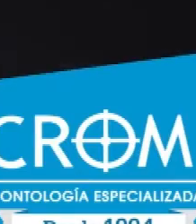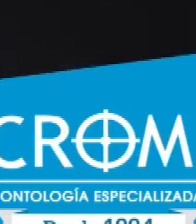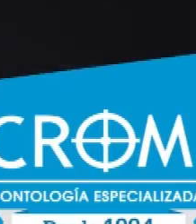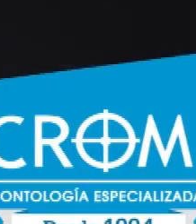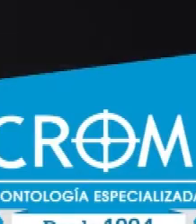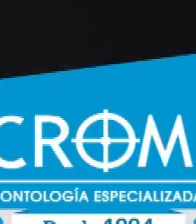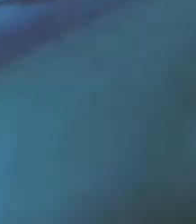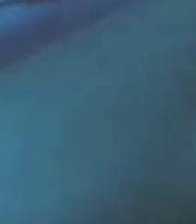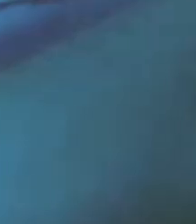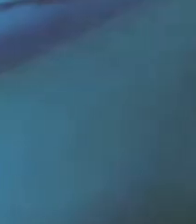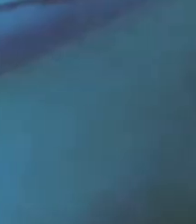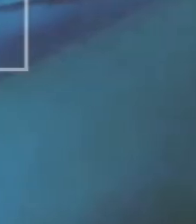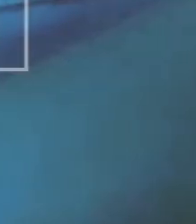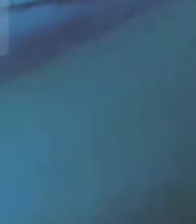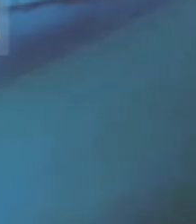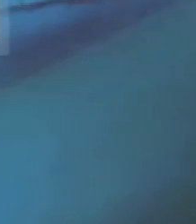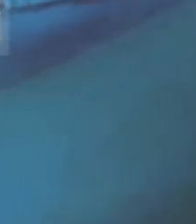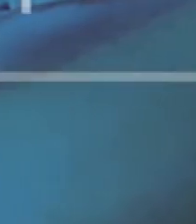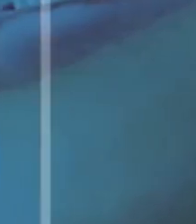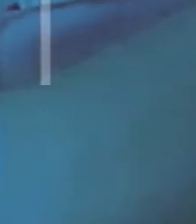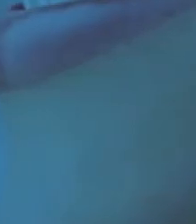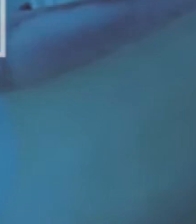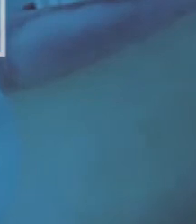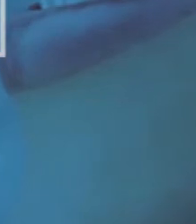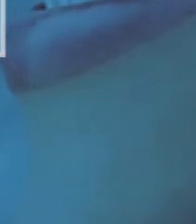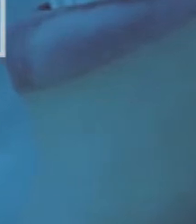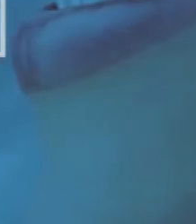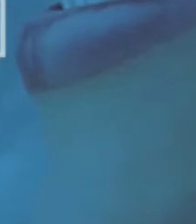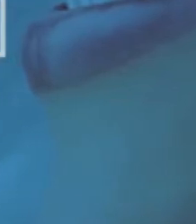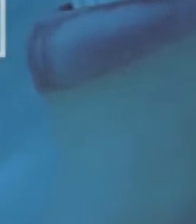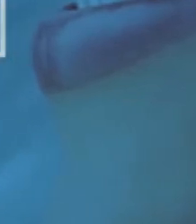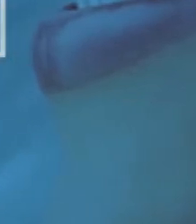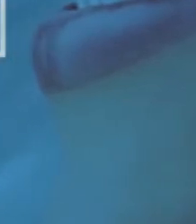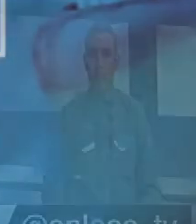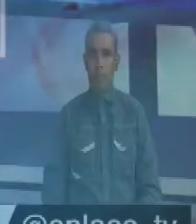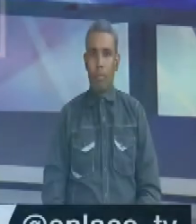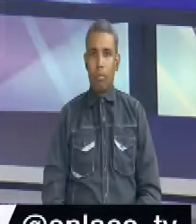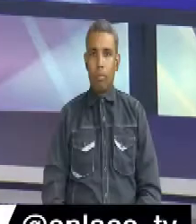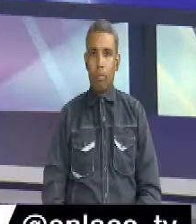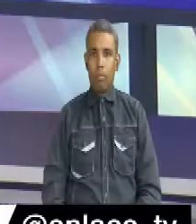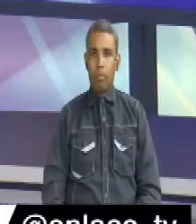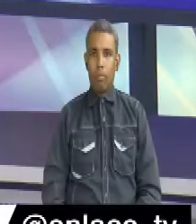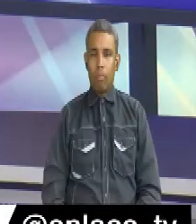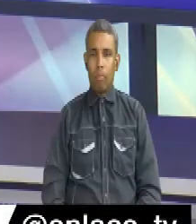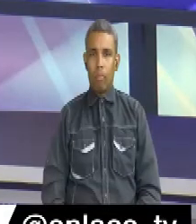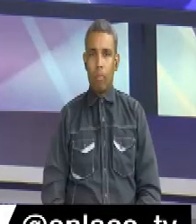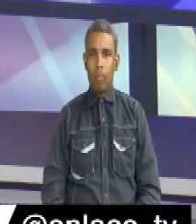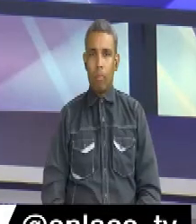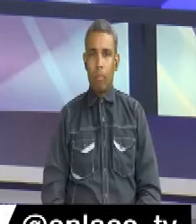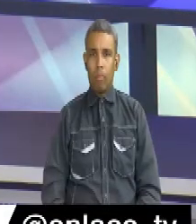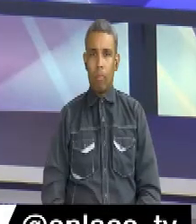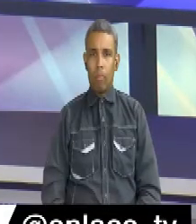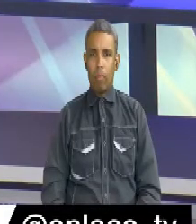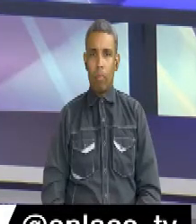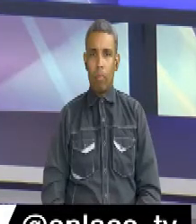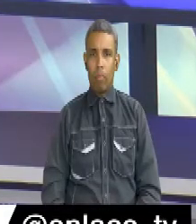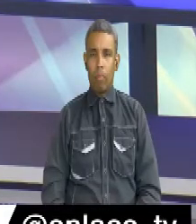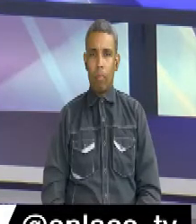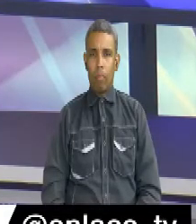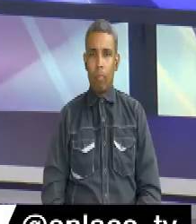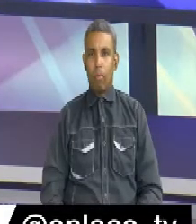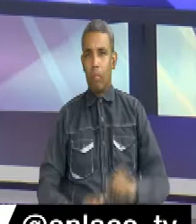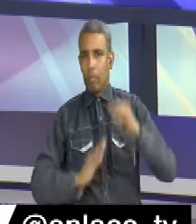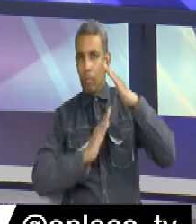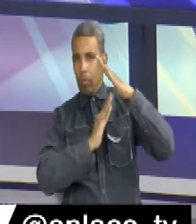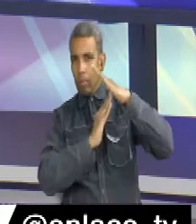es odontología especializada. Hacemos una pausa en Enlace Noticias.